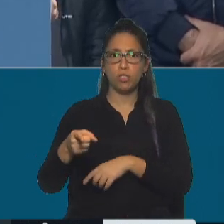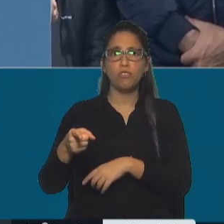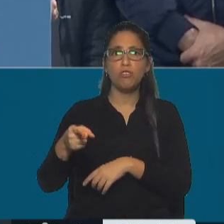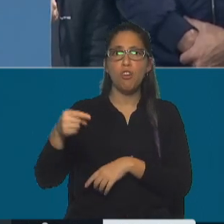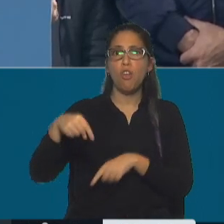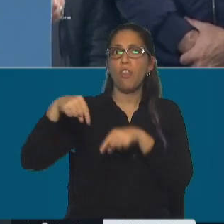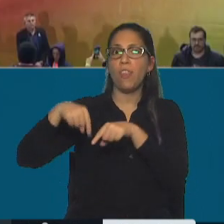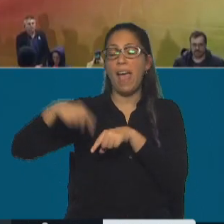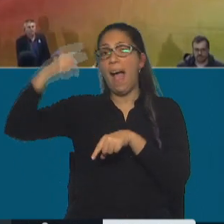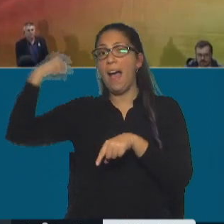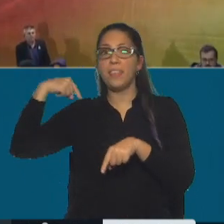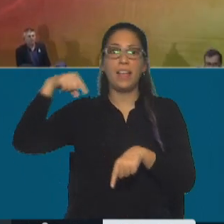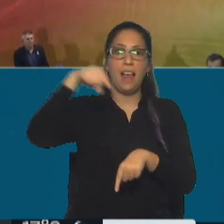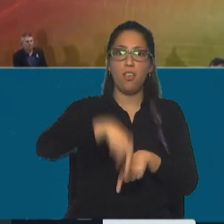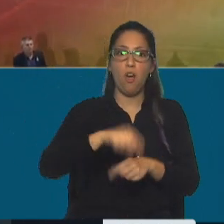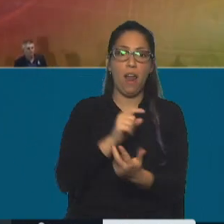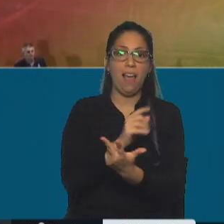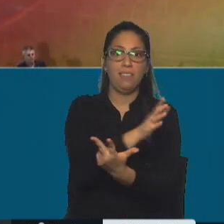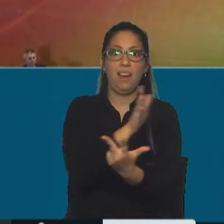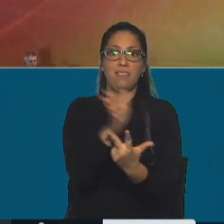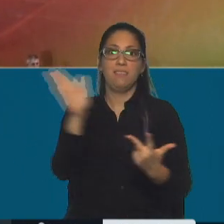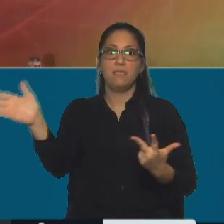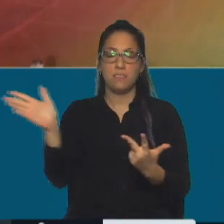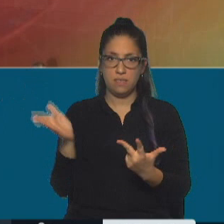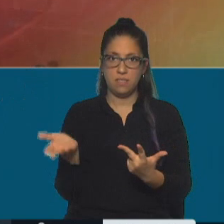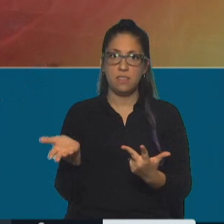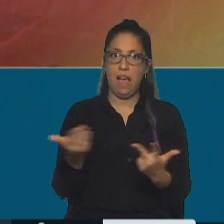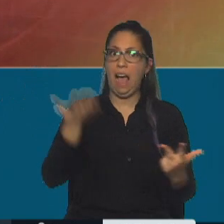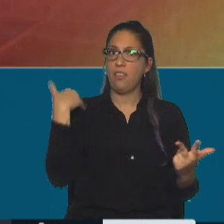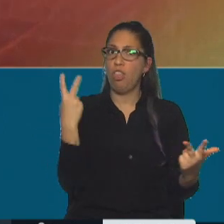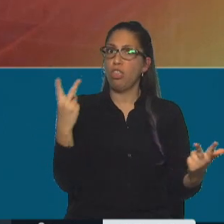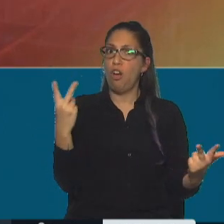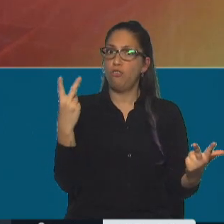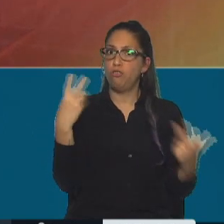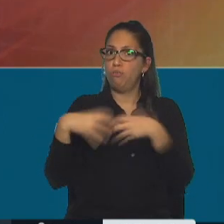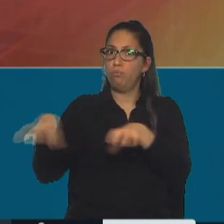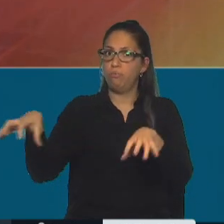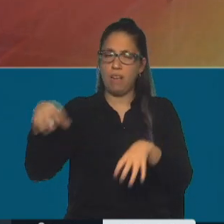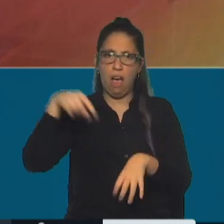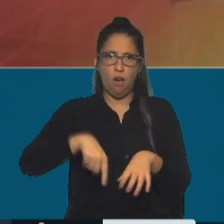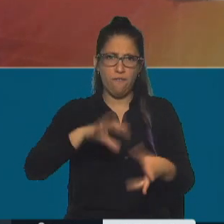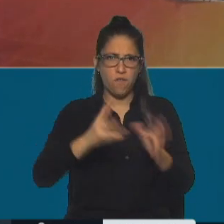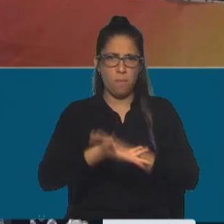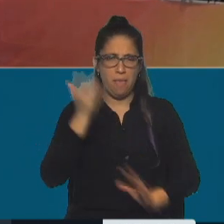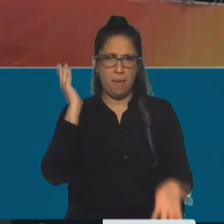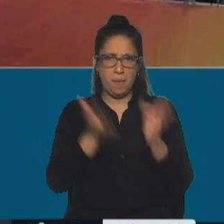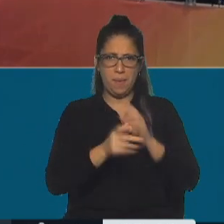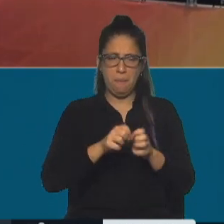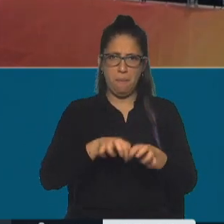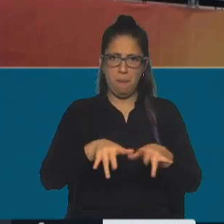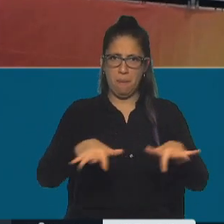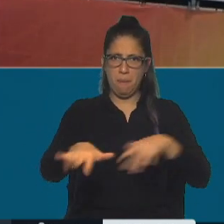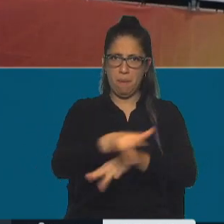tiene hoy en día este Frente de Todos, que incluso con un nivel de virulencia, digo, tenemos un sector de la